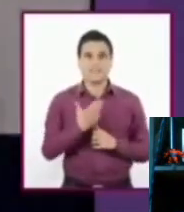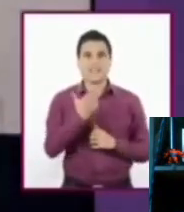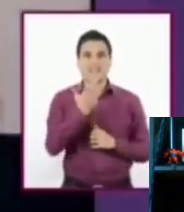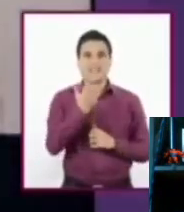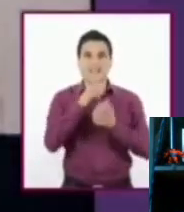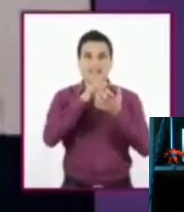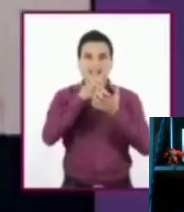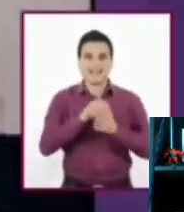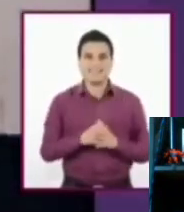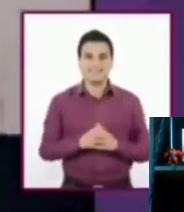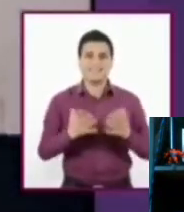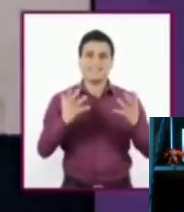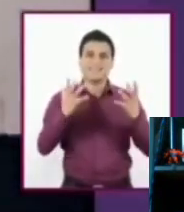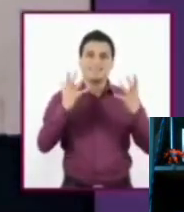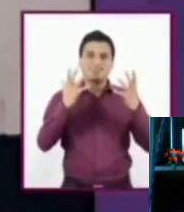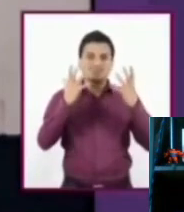o